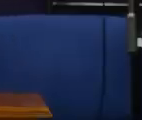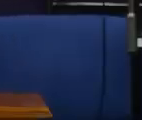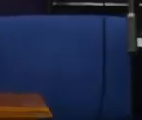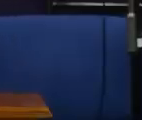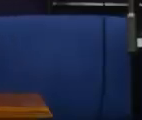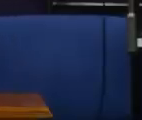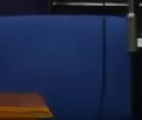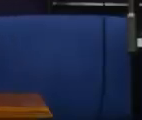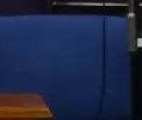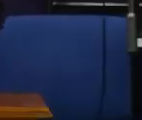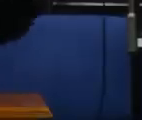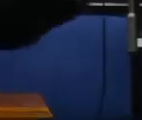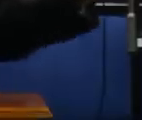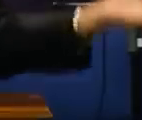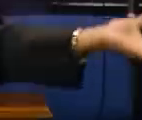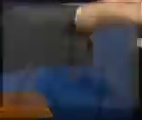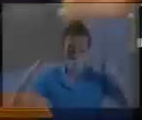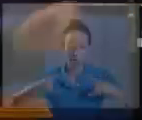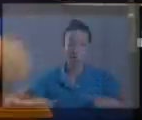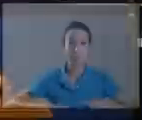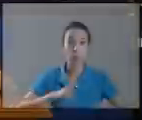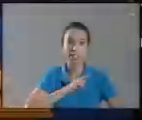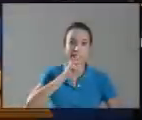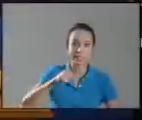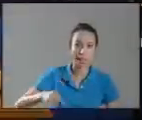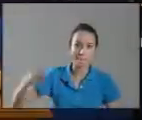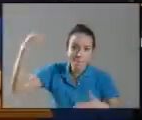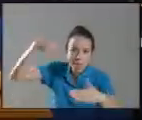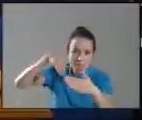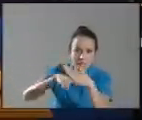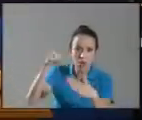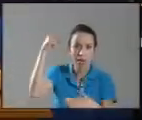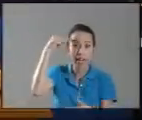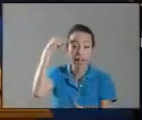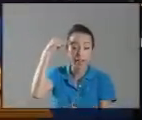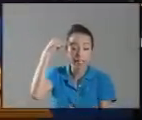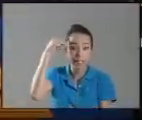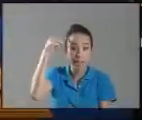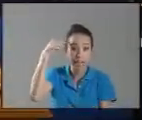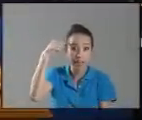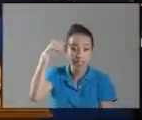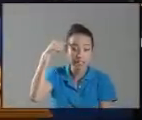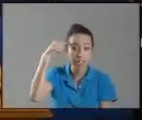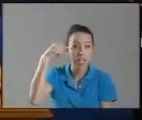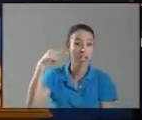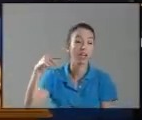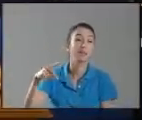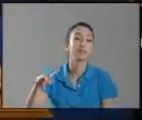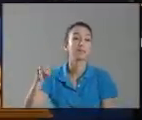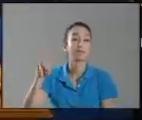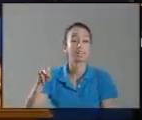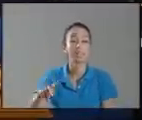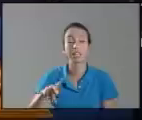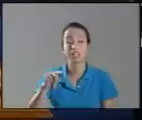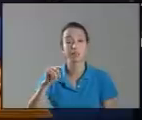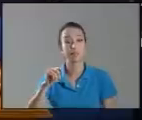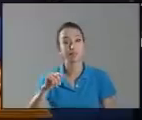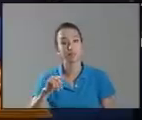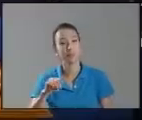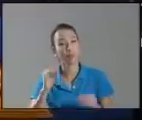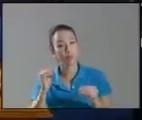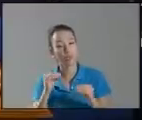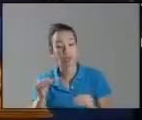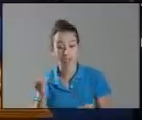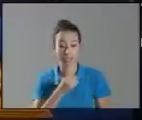el humanismo ha entrado en la iglesia. Y entonces la gente quiere ir y sacar un título de pastor. Tengo mi título de pastor. Esa no